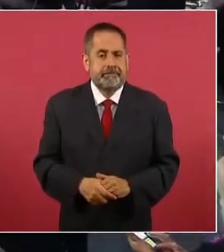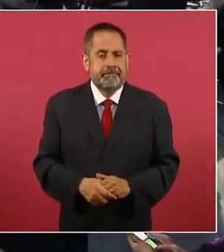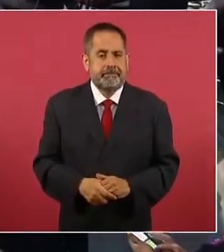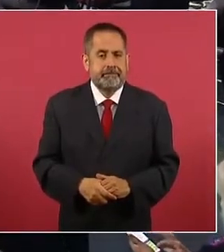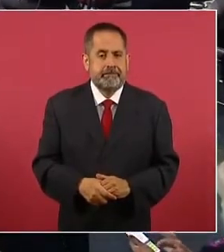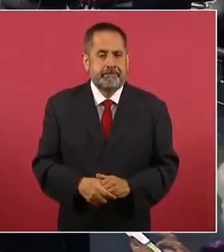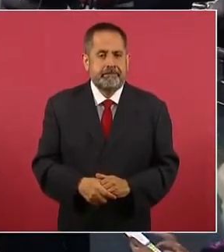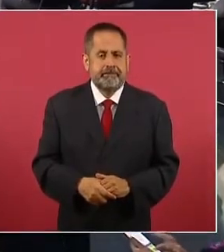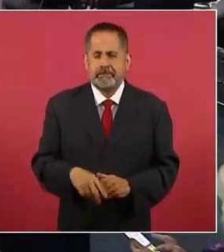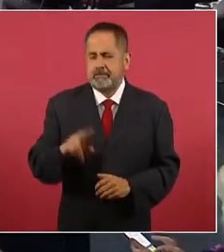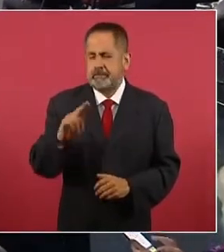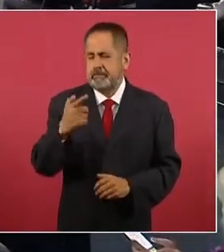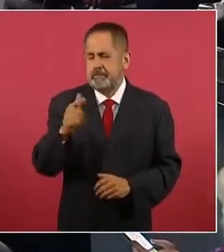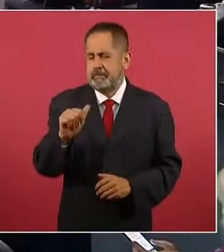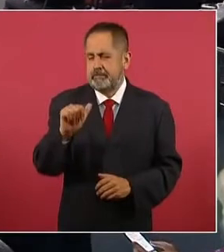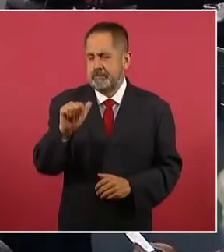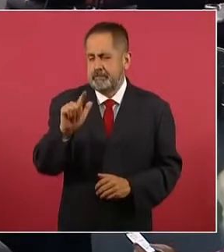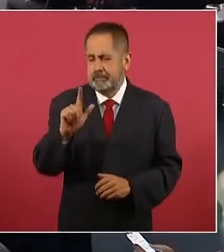Ugalde.